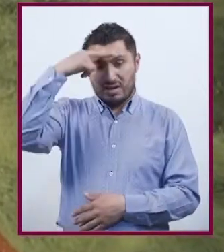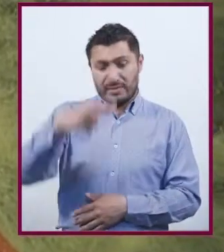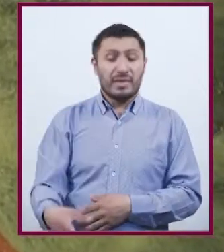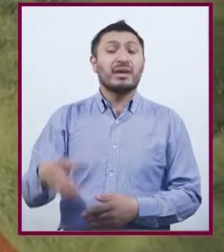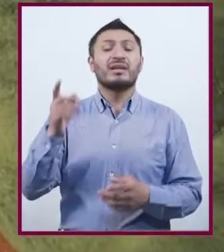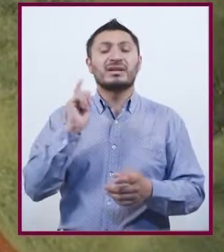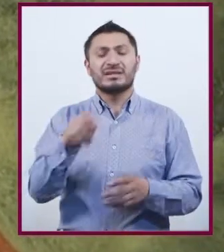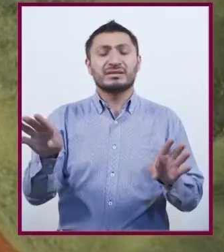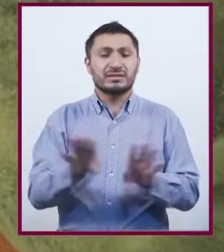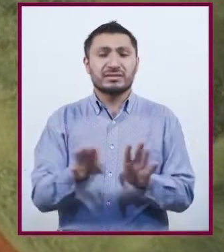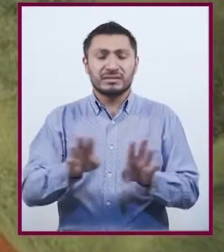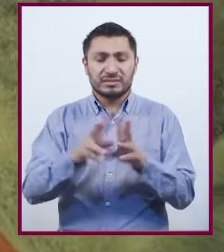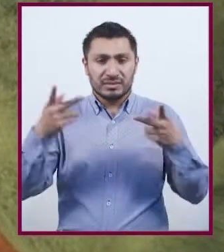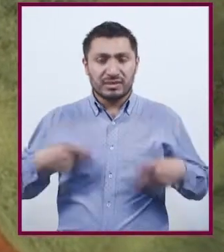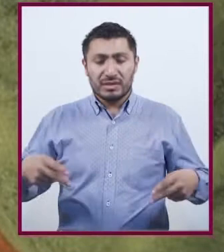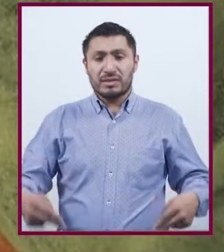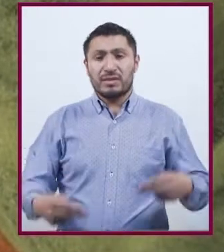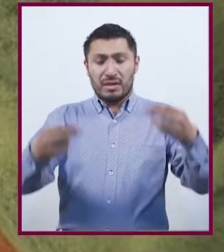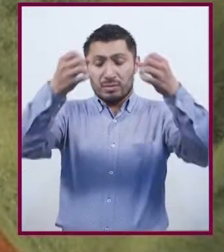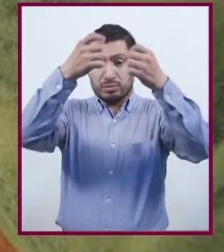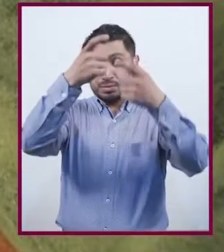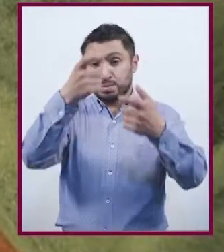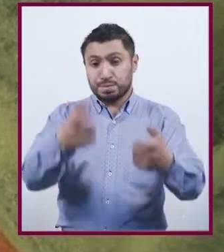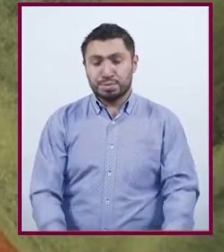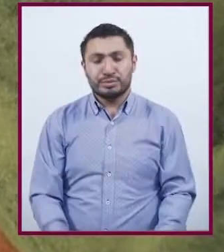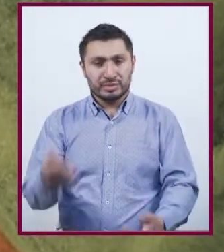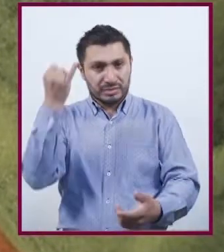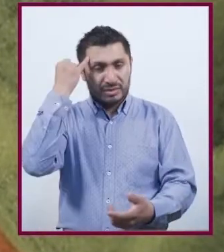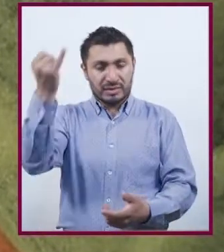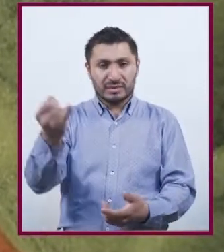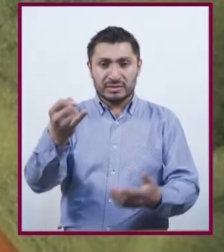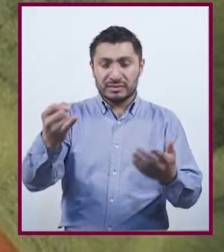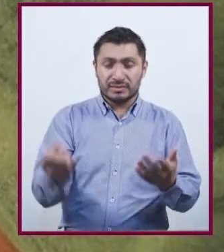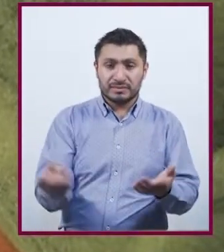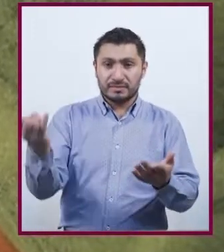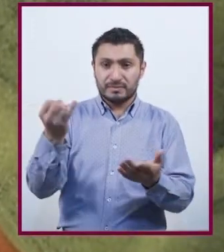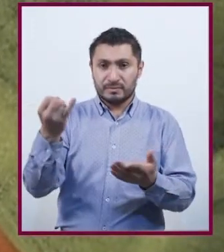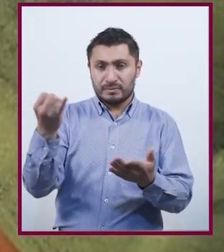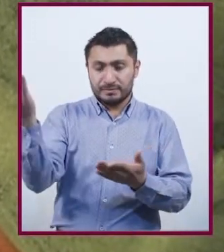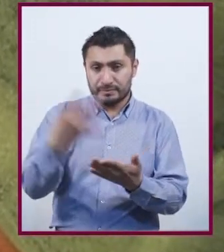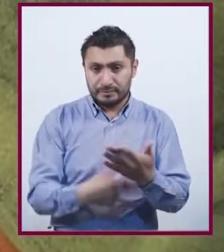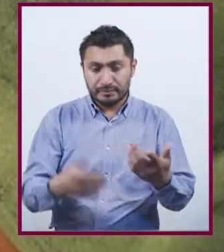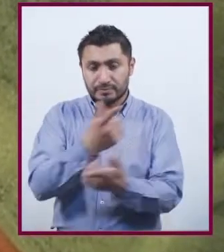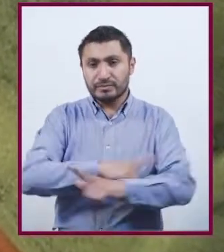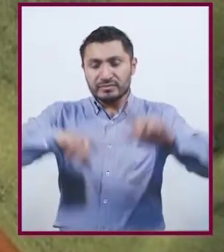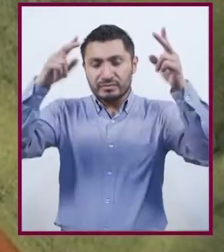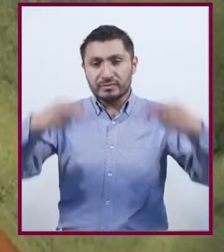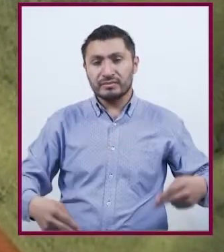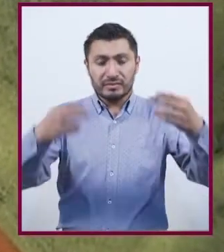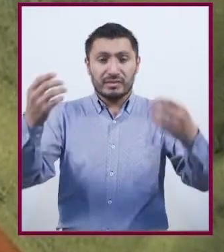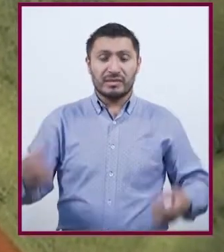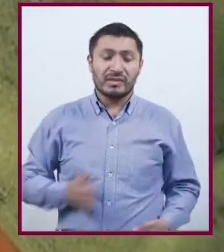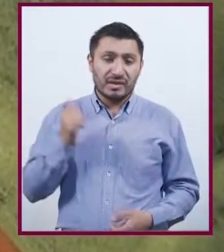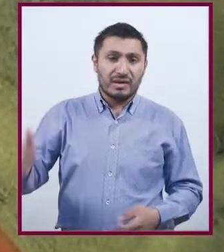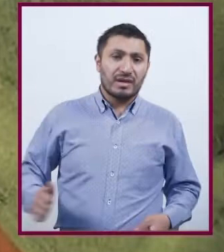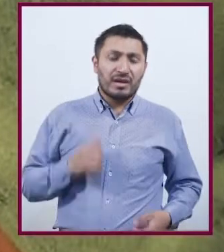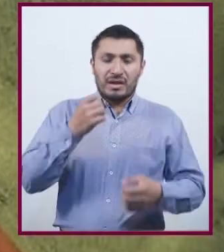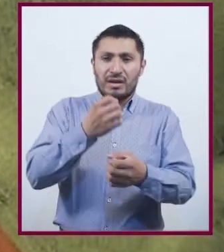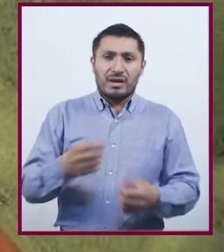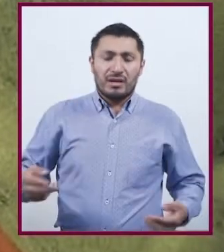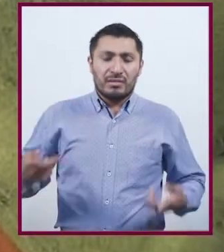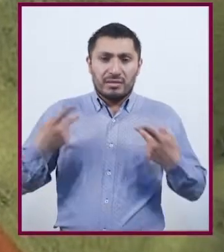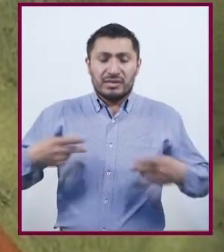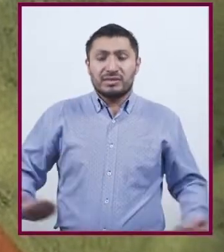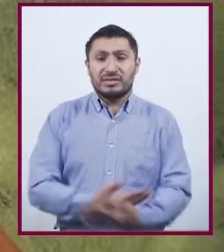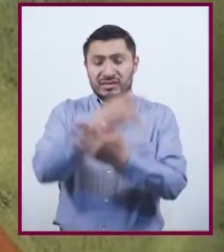Como resultado, los comerciantes se fueron a la ruina y las ideas ilustradas del libre comercio fueron aprovechadas por los